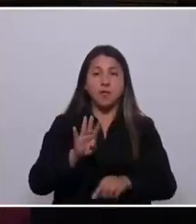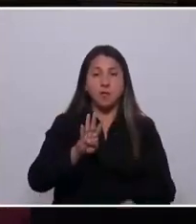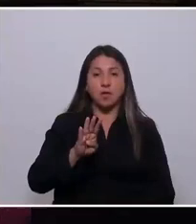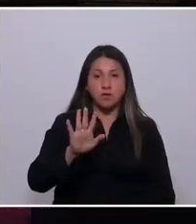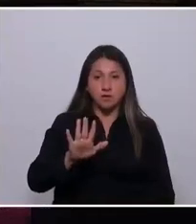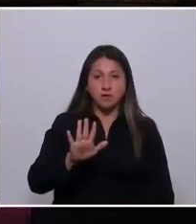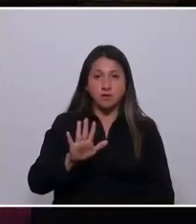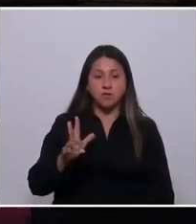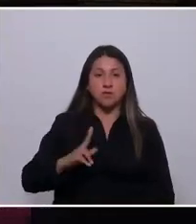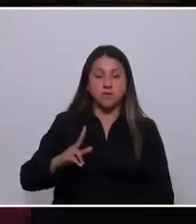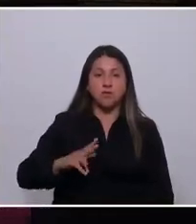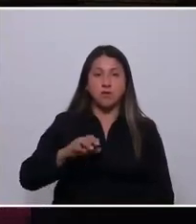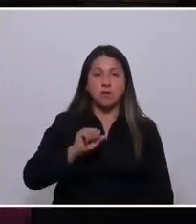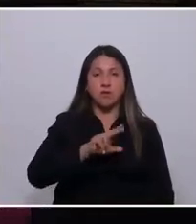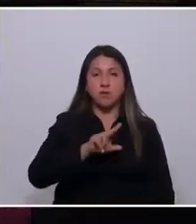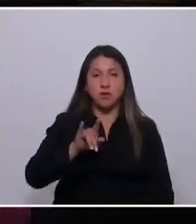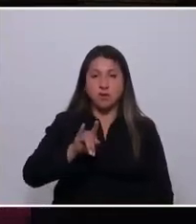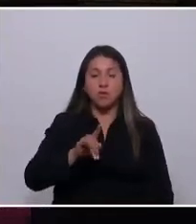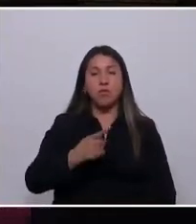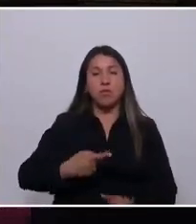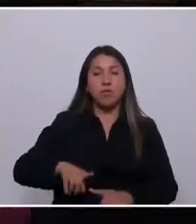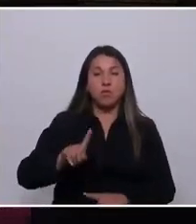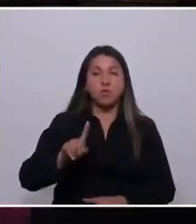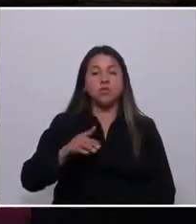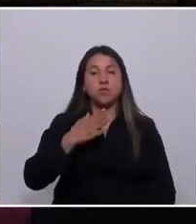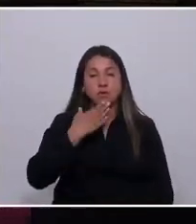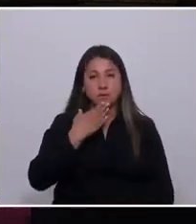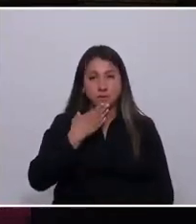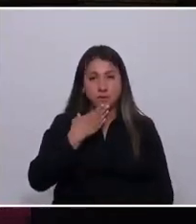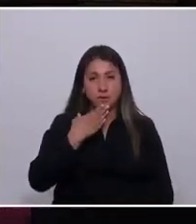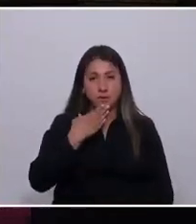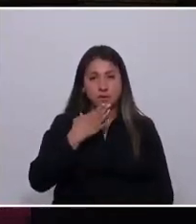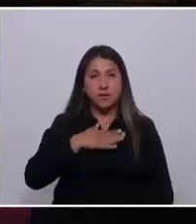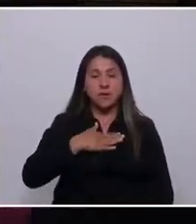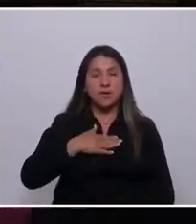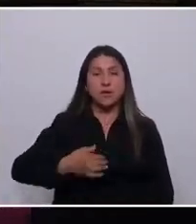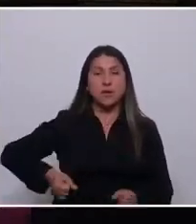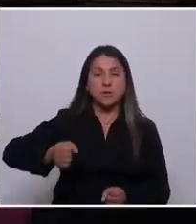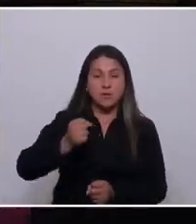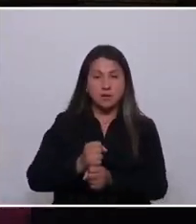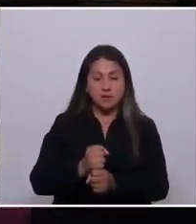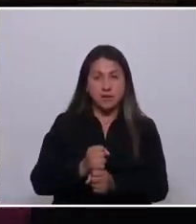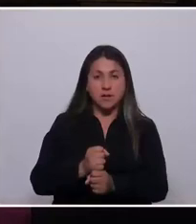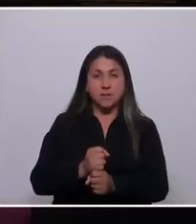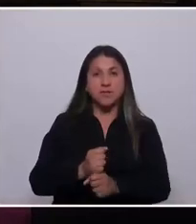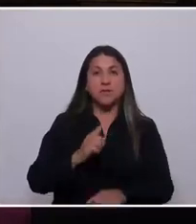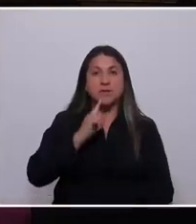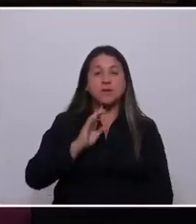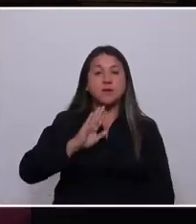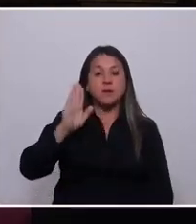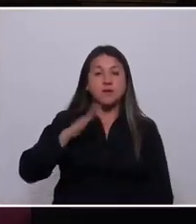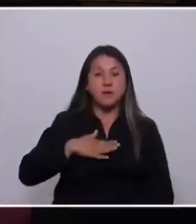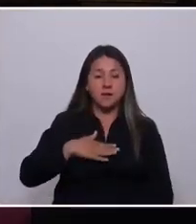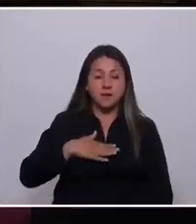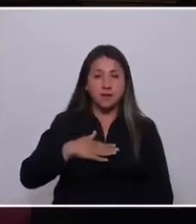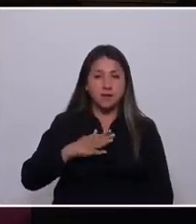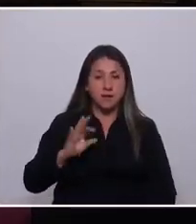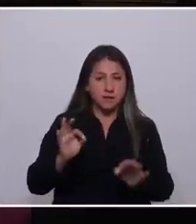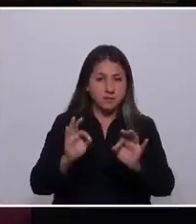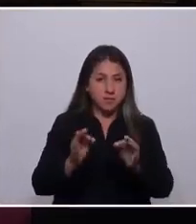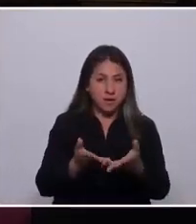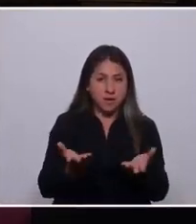45 del señor Arrau y otros autores y autoras para reemplazarla. Se ofrece la palabra.